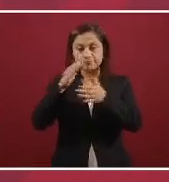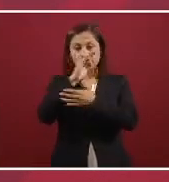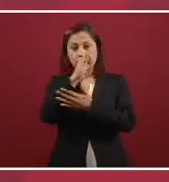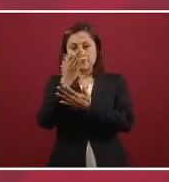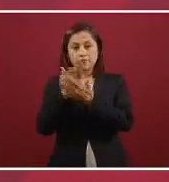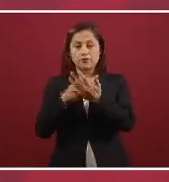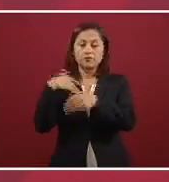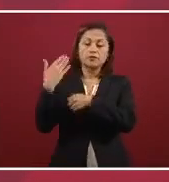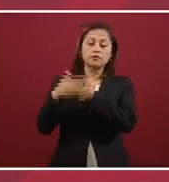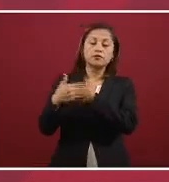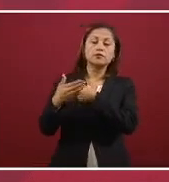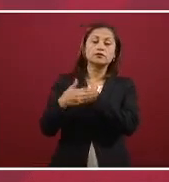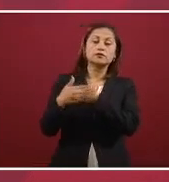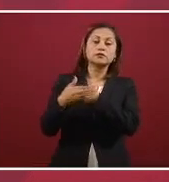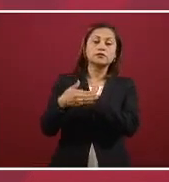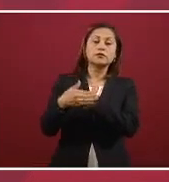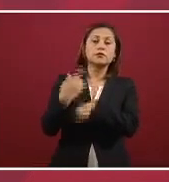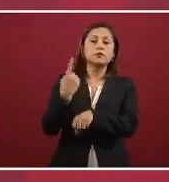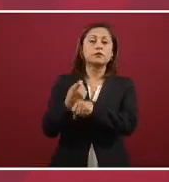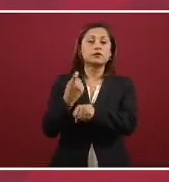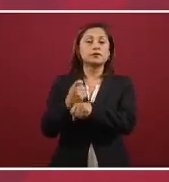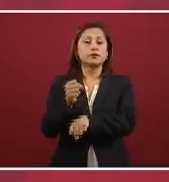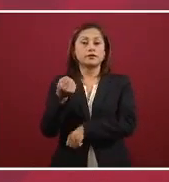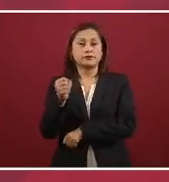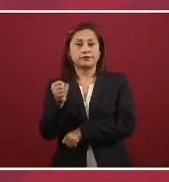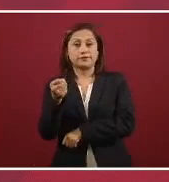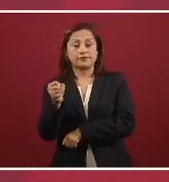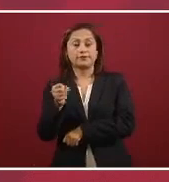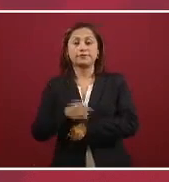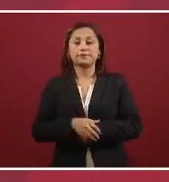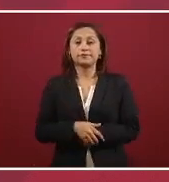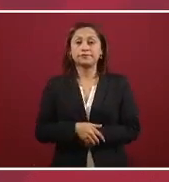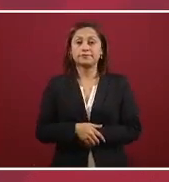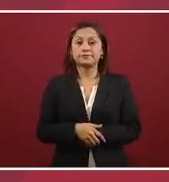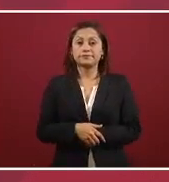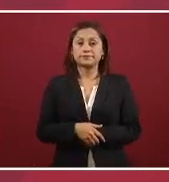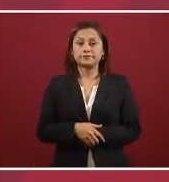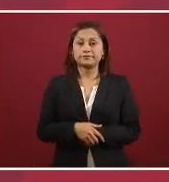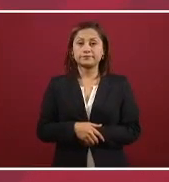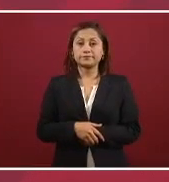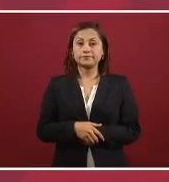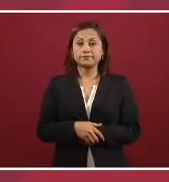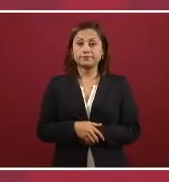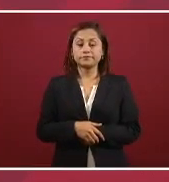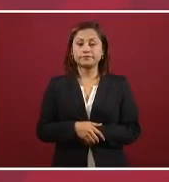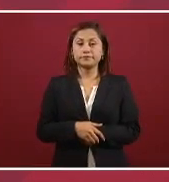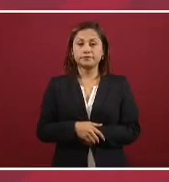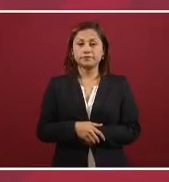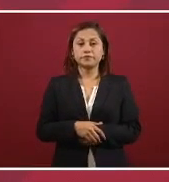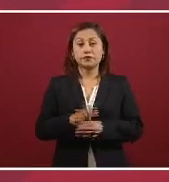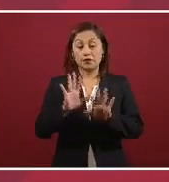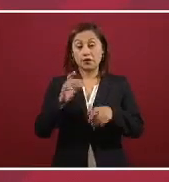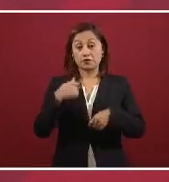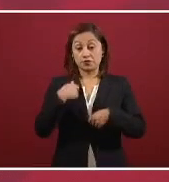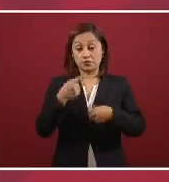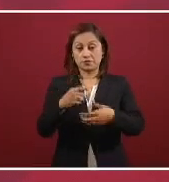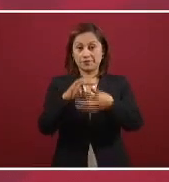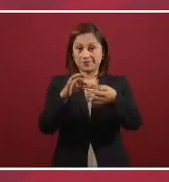1 de septiembre. También adelanto que ya tenemos muy